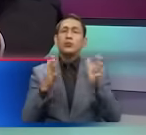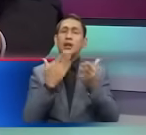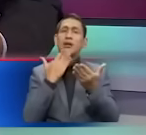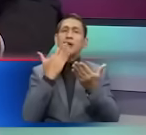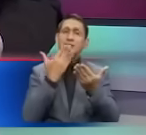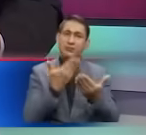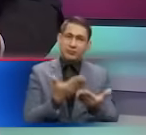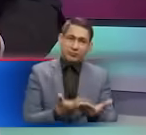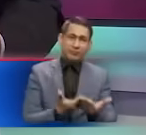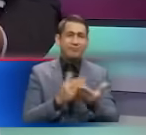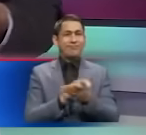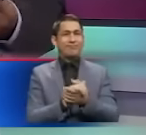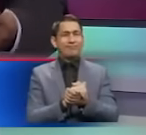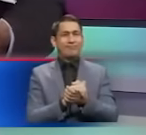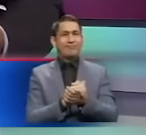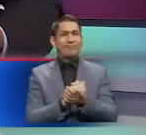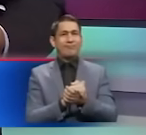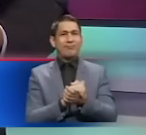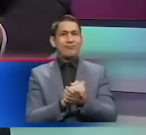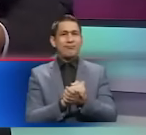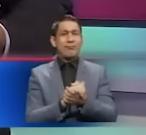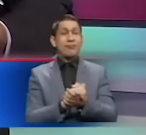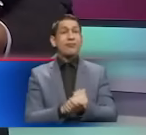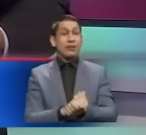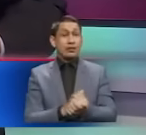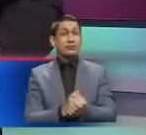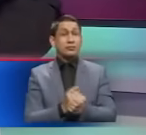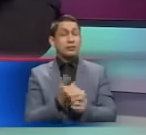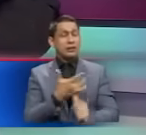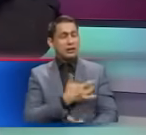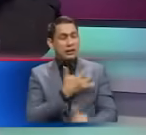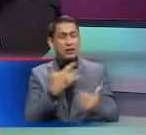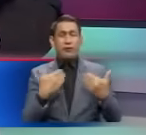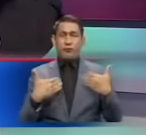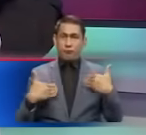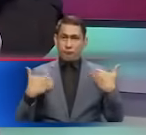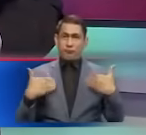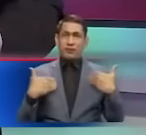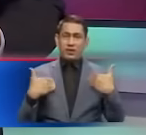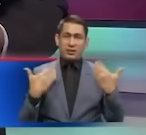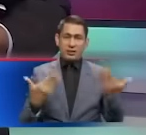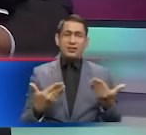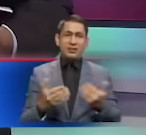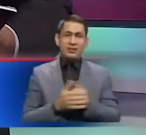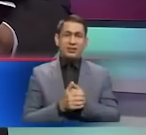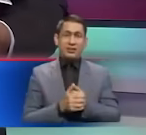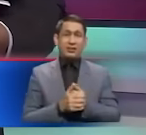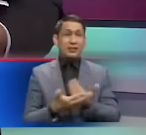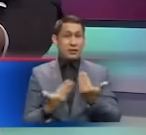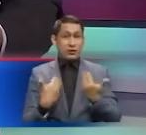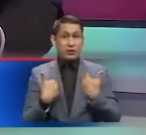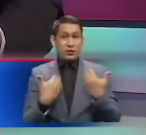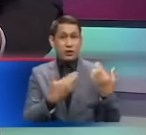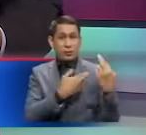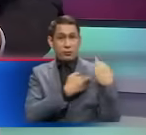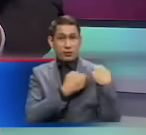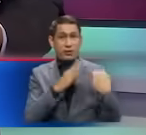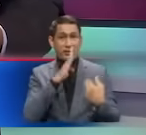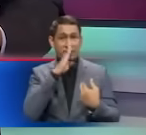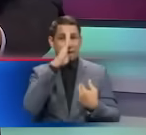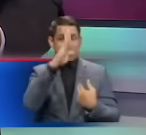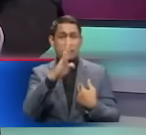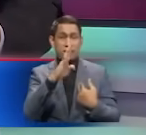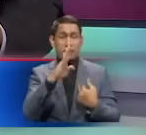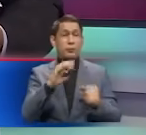puerta de esta gran empresa, de este gran canal. Me siento honrado y también con la responsabilidad siempre de hacer